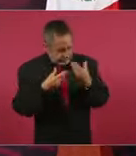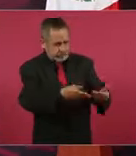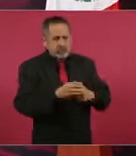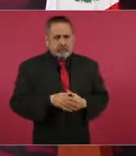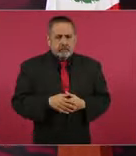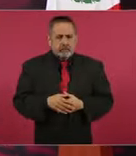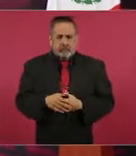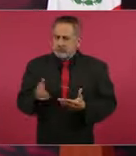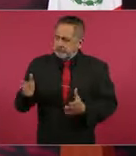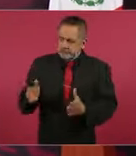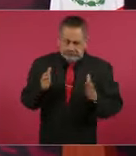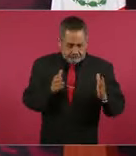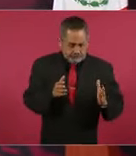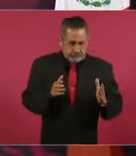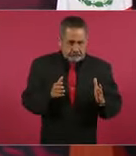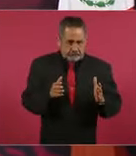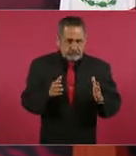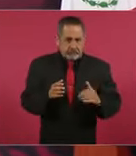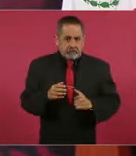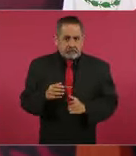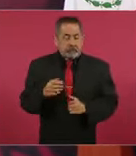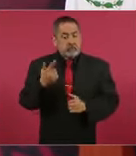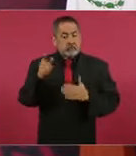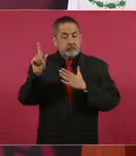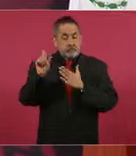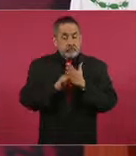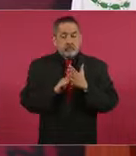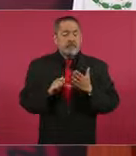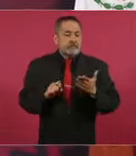Nada más que 1 mes.